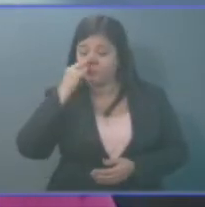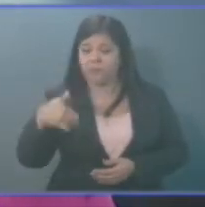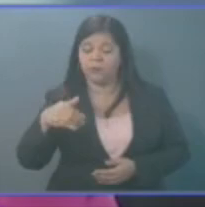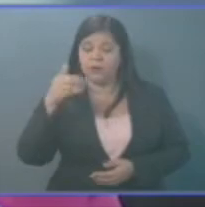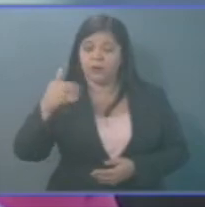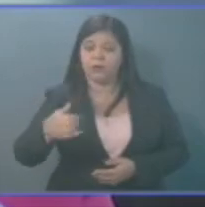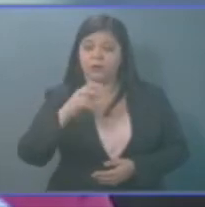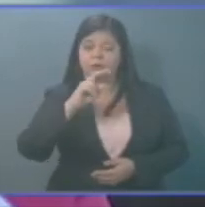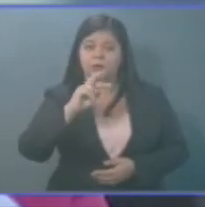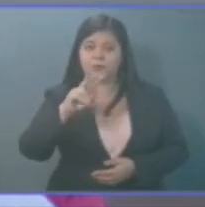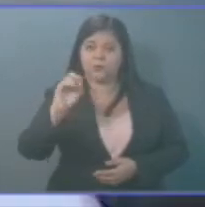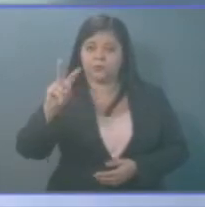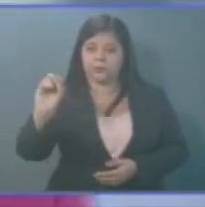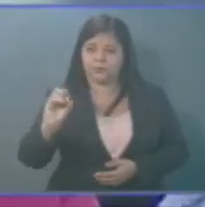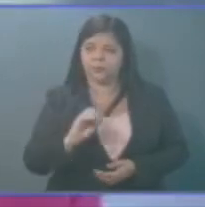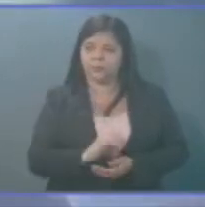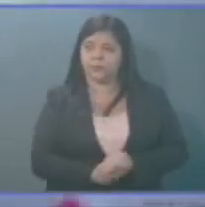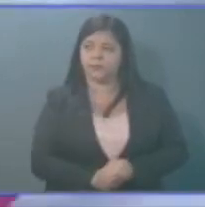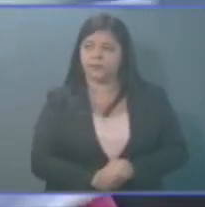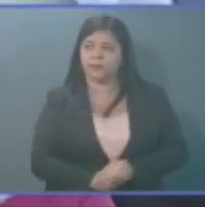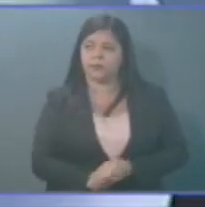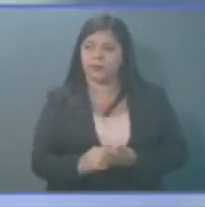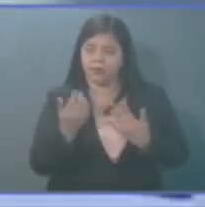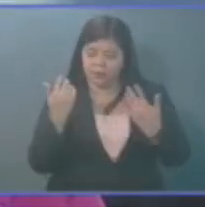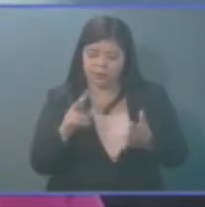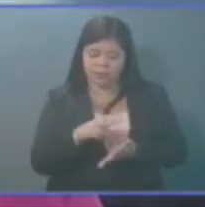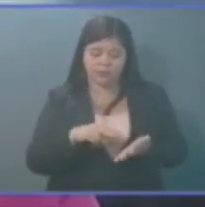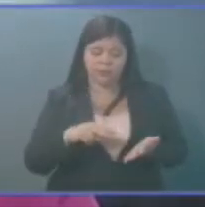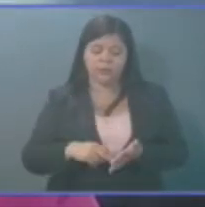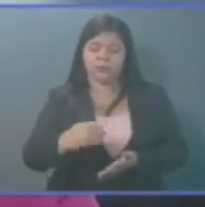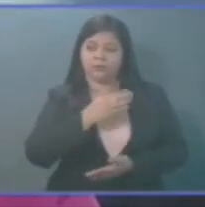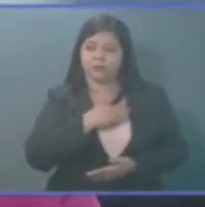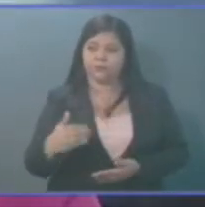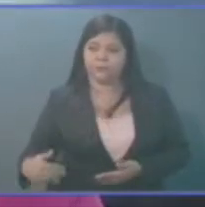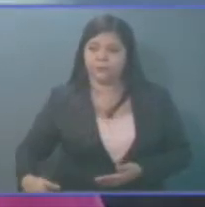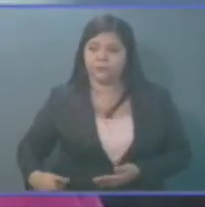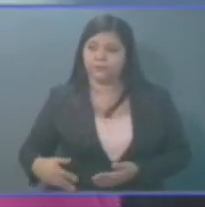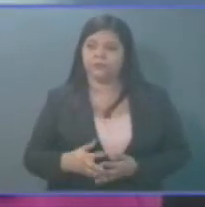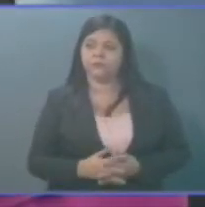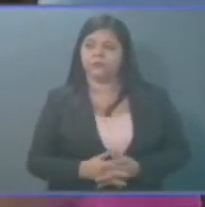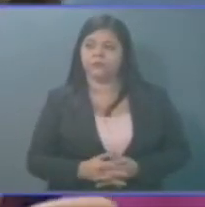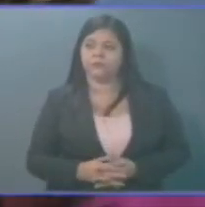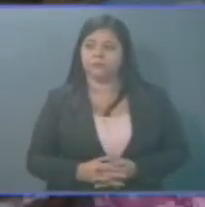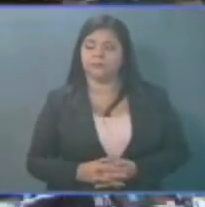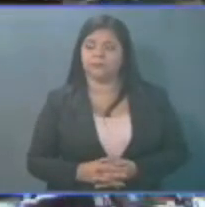del año 2020. Leído, señor presidente.